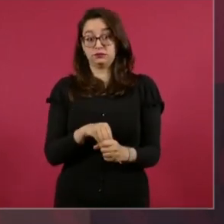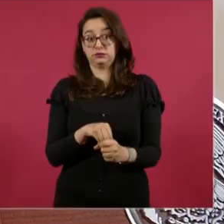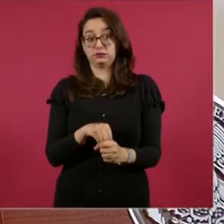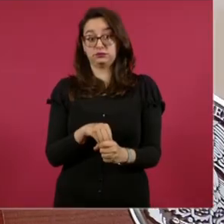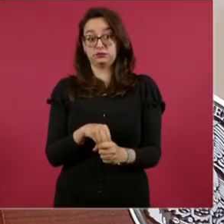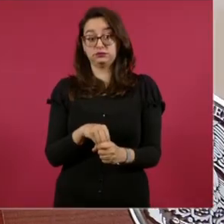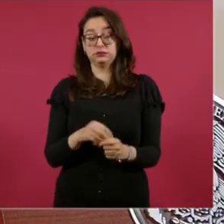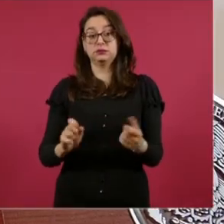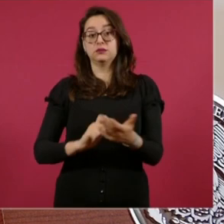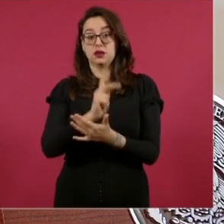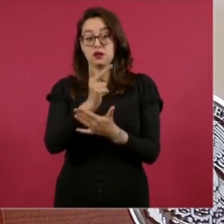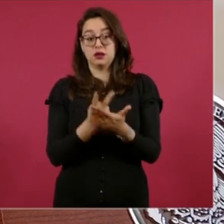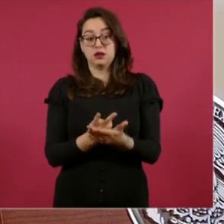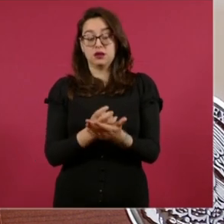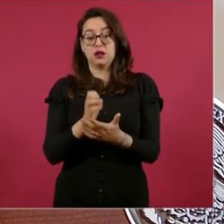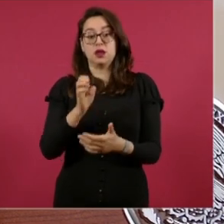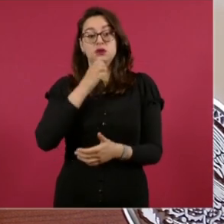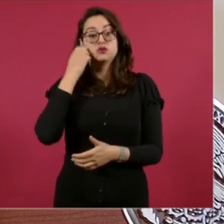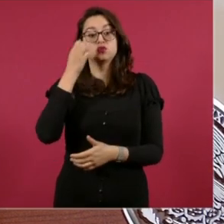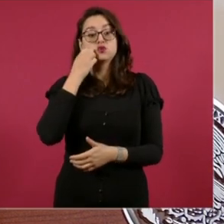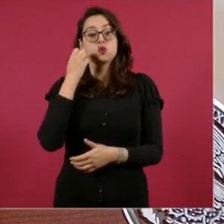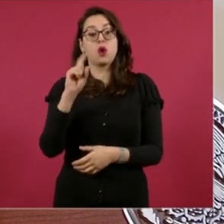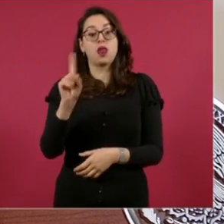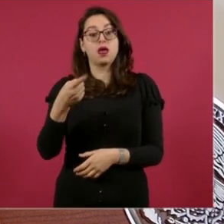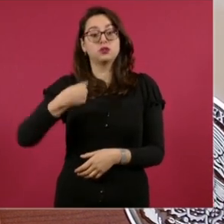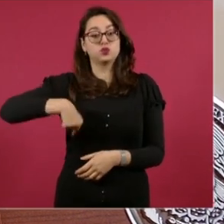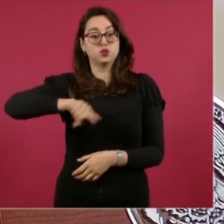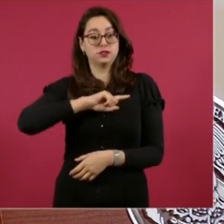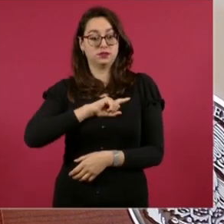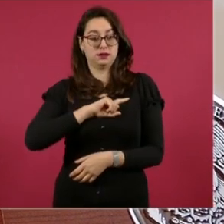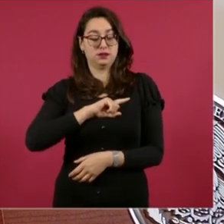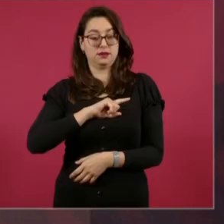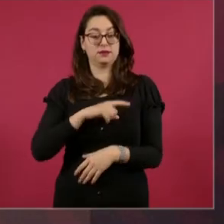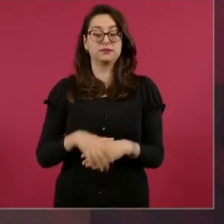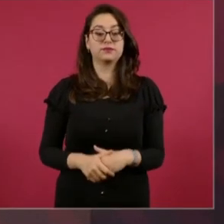del programa La Escuela es Nuestra.